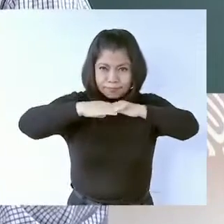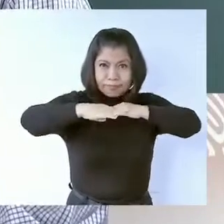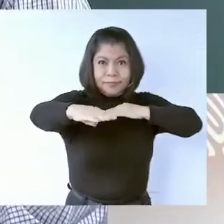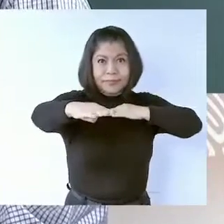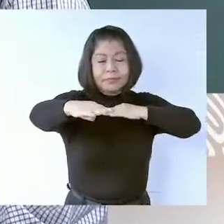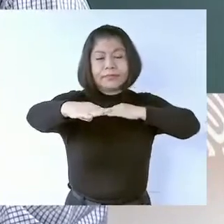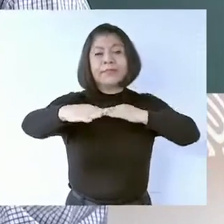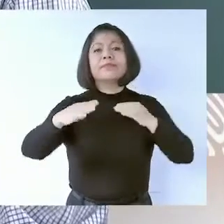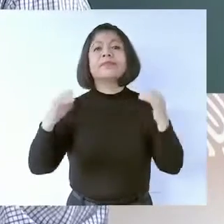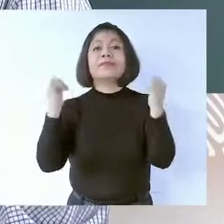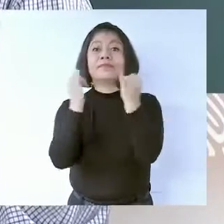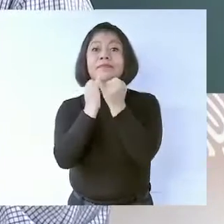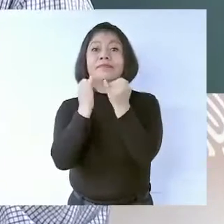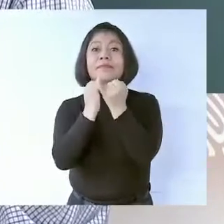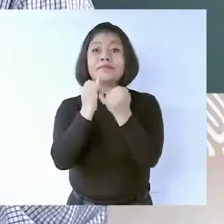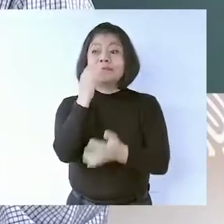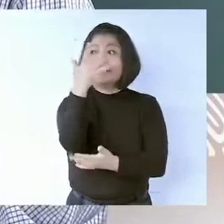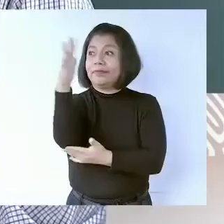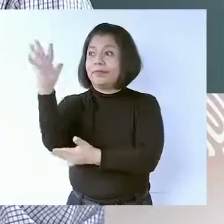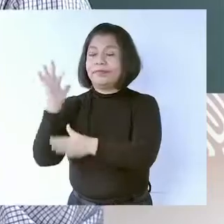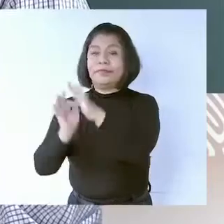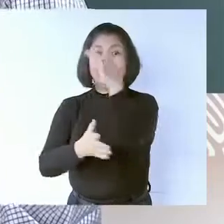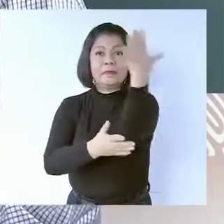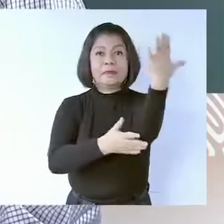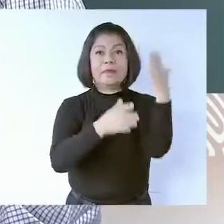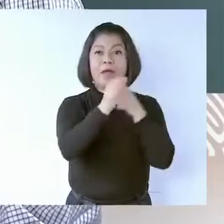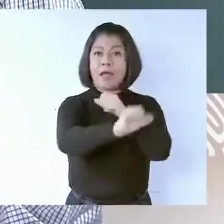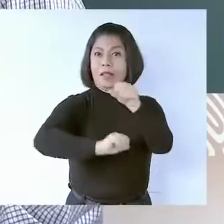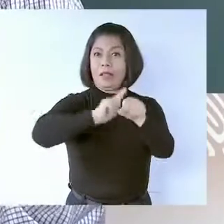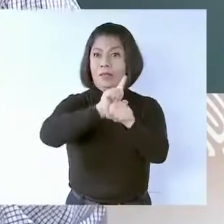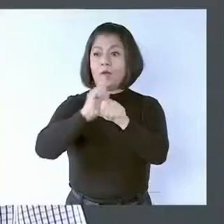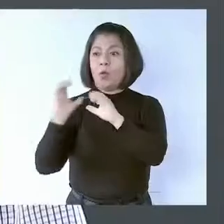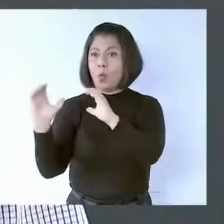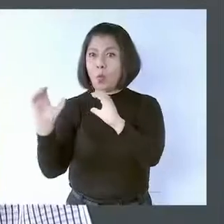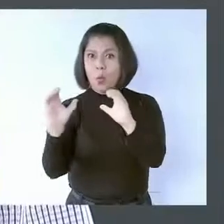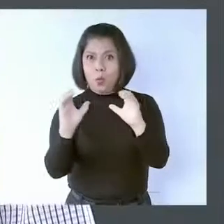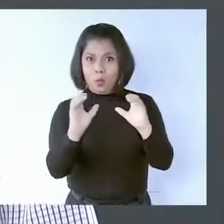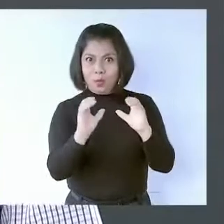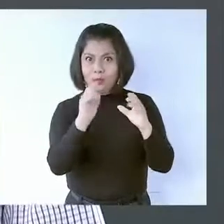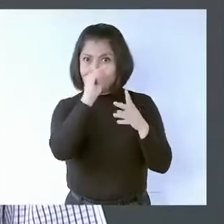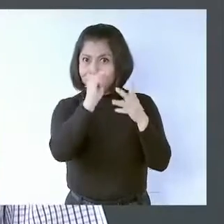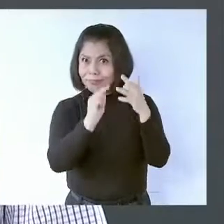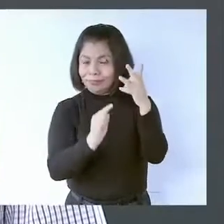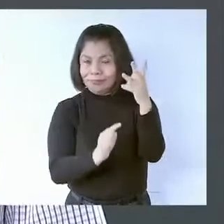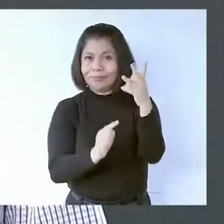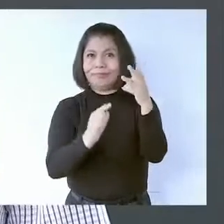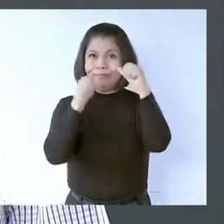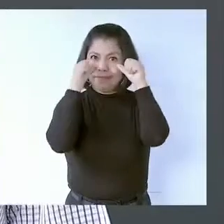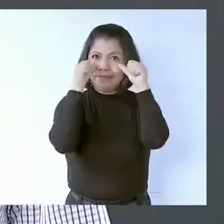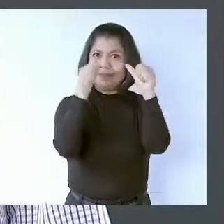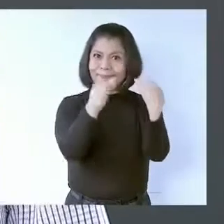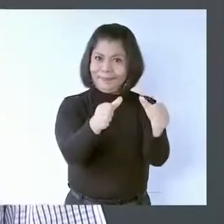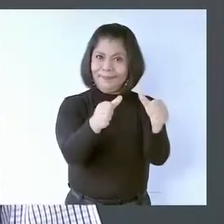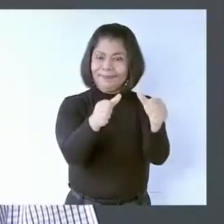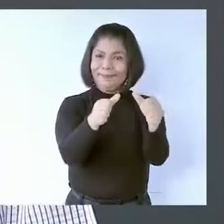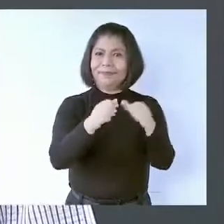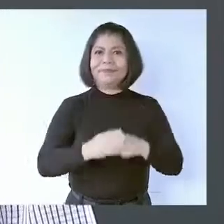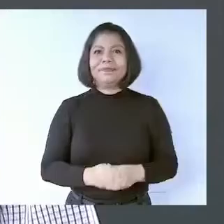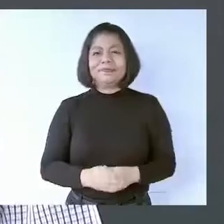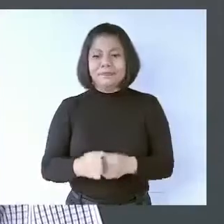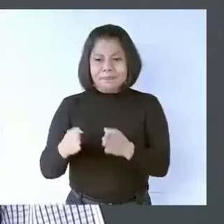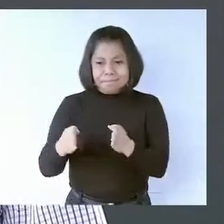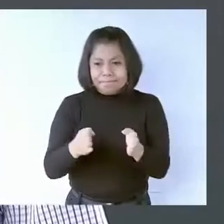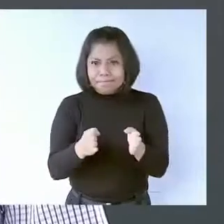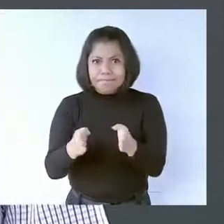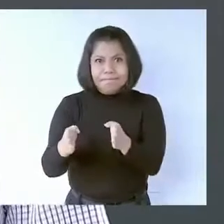de elementos sobre el derecho de vía. Para el tramo 5, la licitación fue 5 Sur, la licitación fue